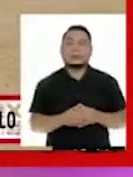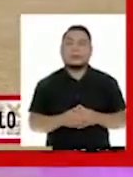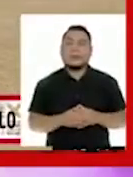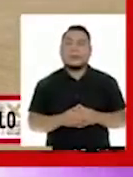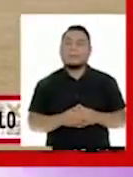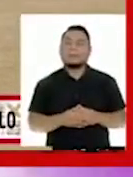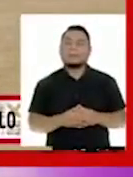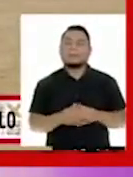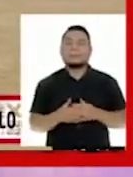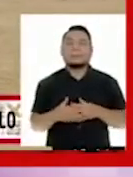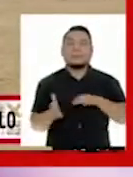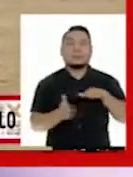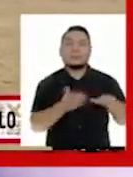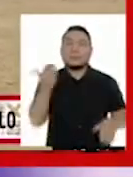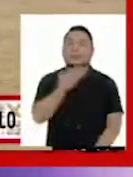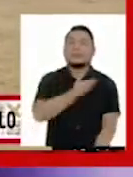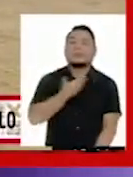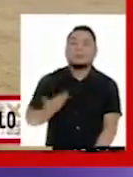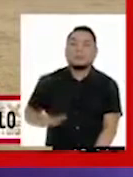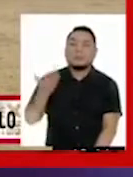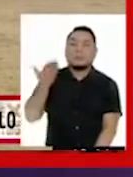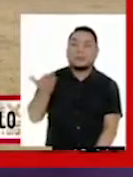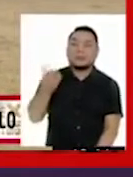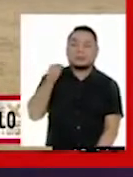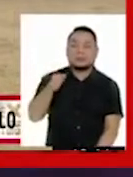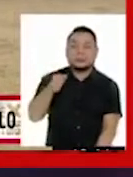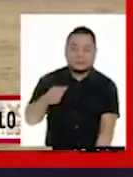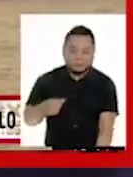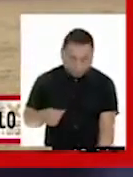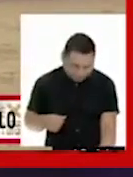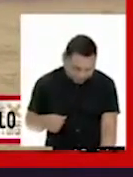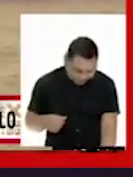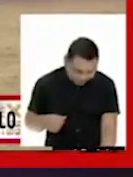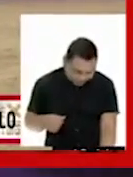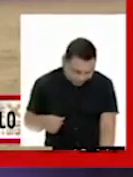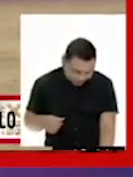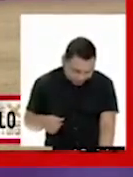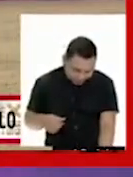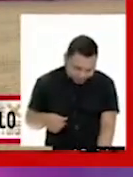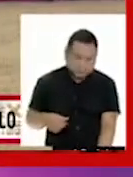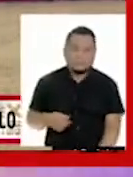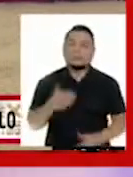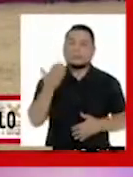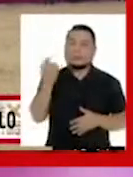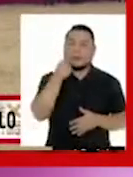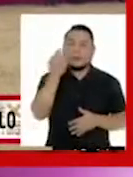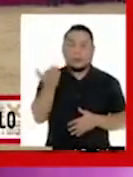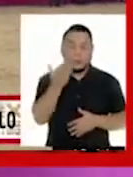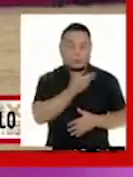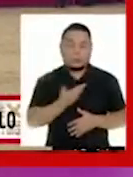un escándalo de la derecha y ya tiene la primera demanda judicial el presidente por esta medida.